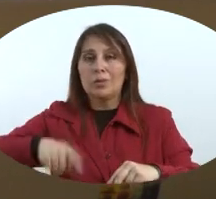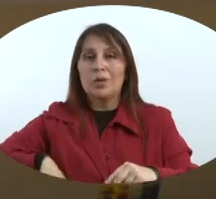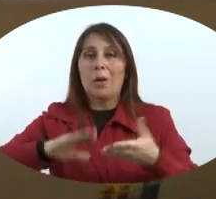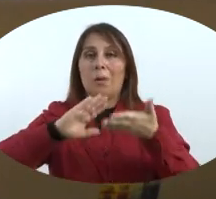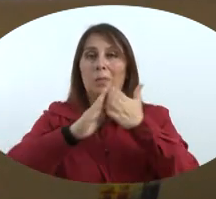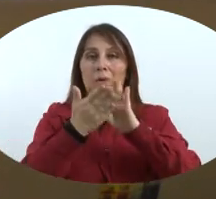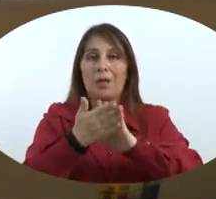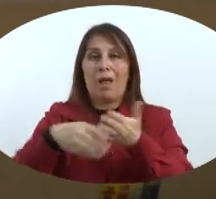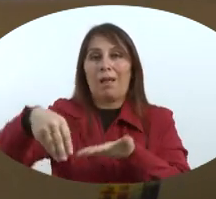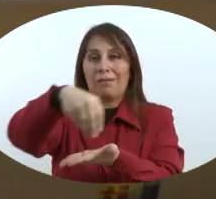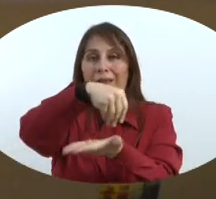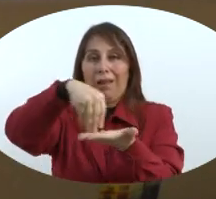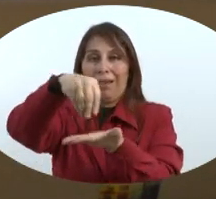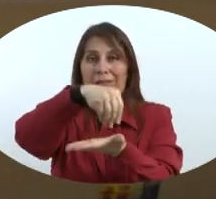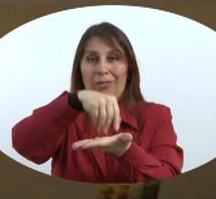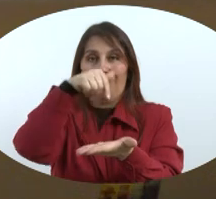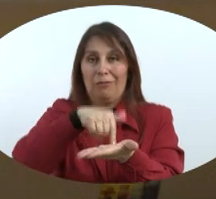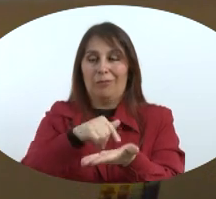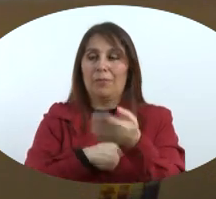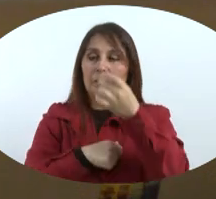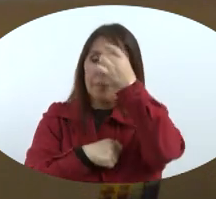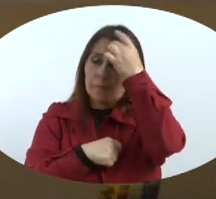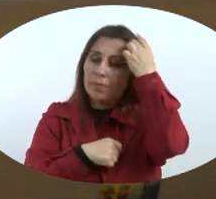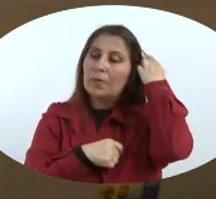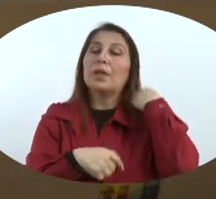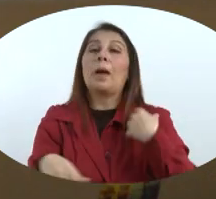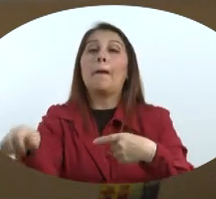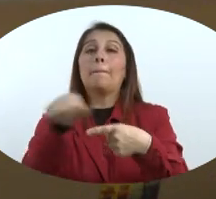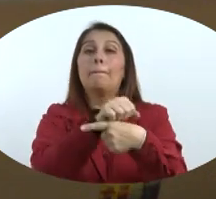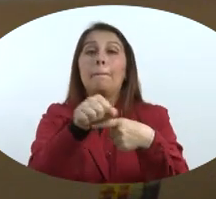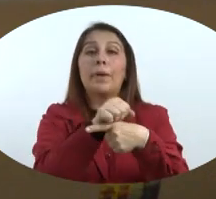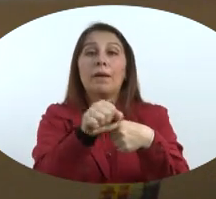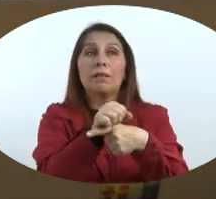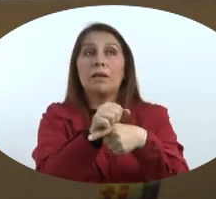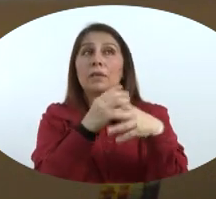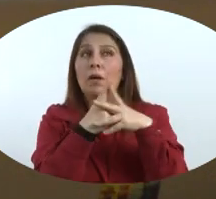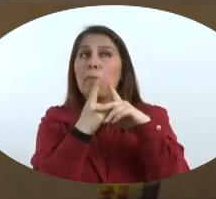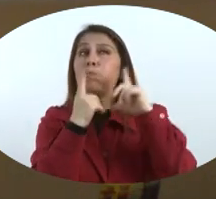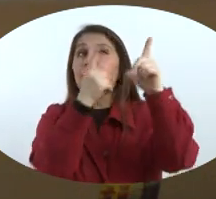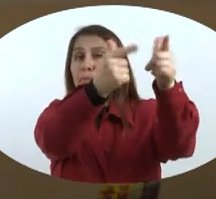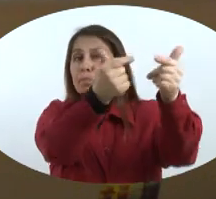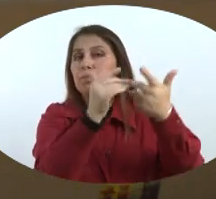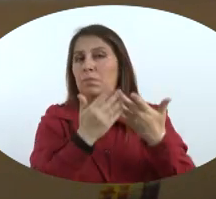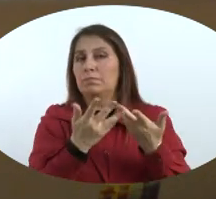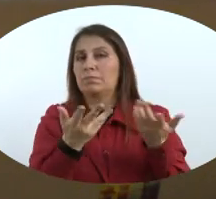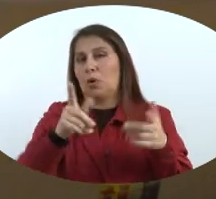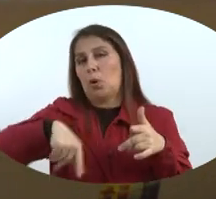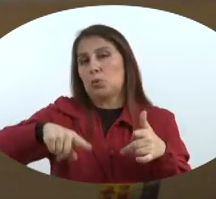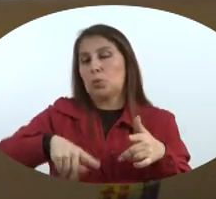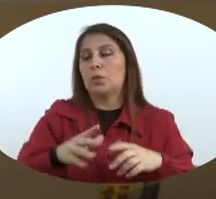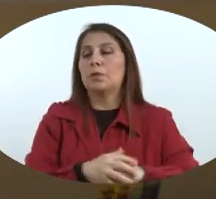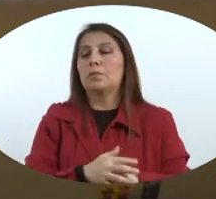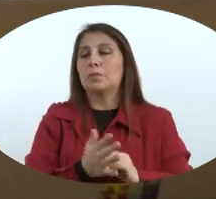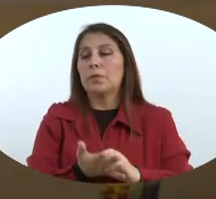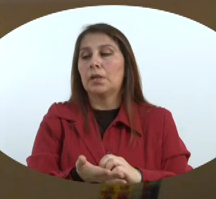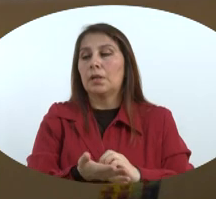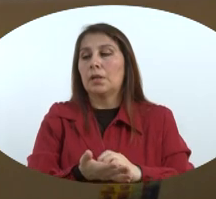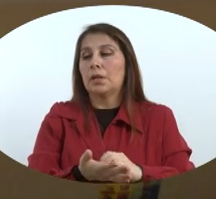comunidad y territorio hago mis prácticas la escuela de mochuelo alto y guay